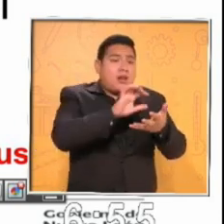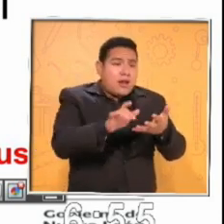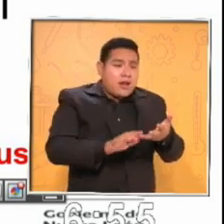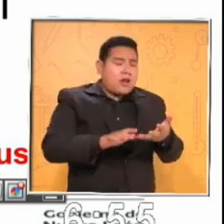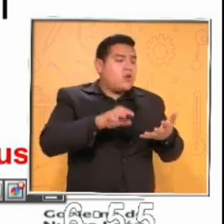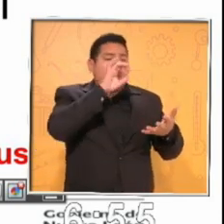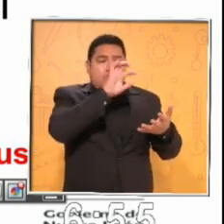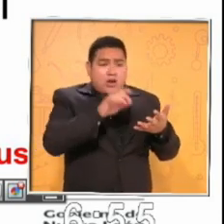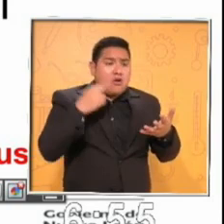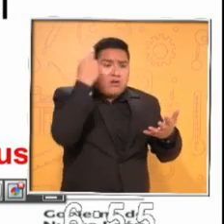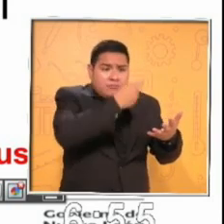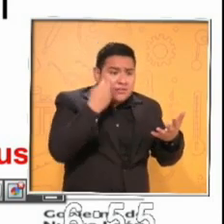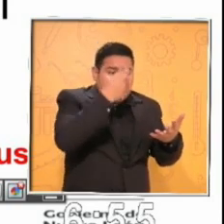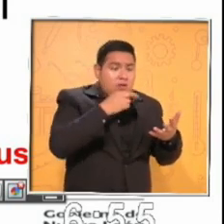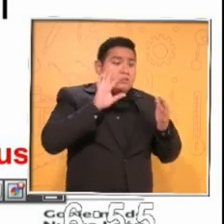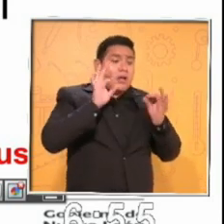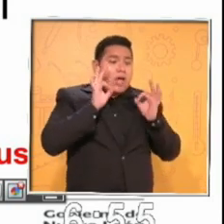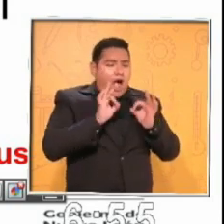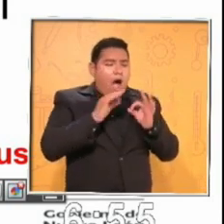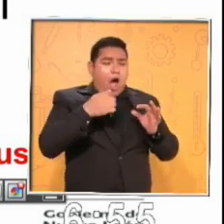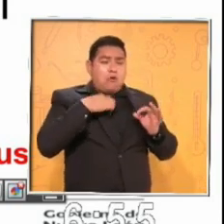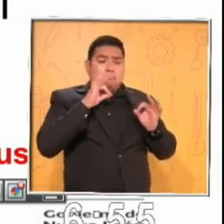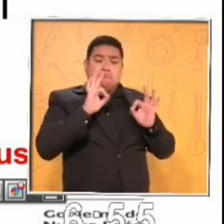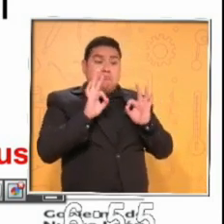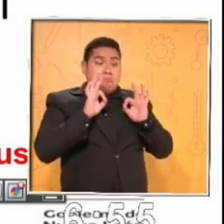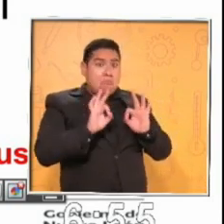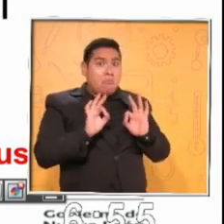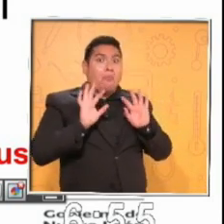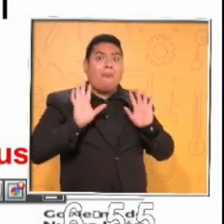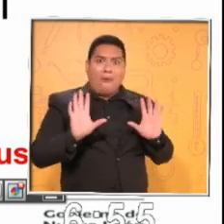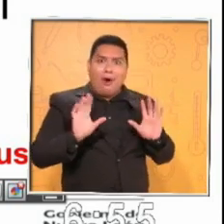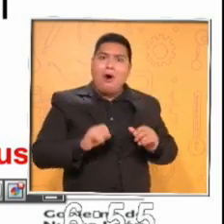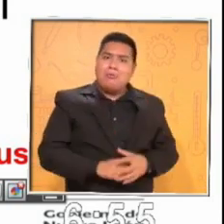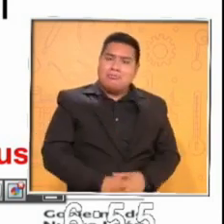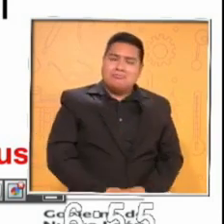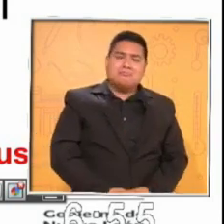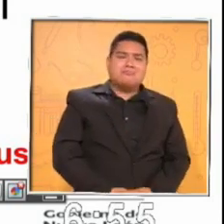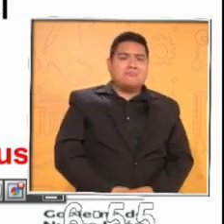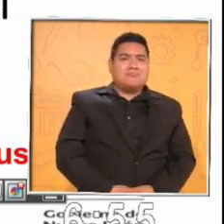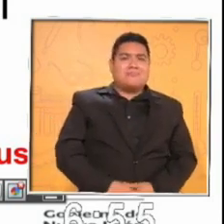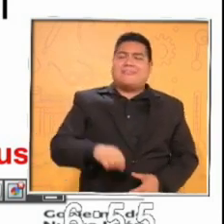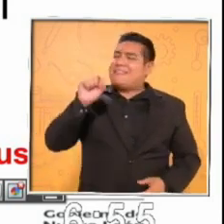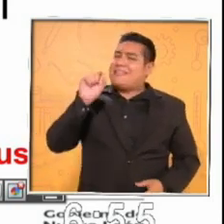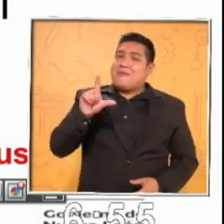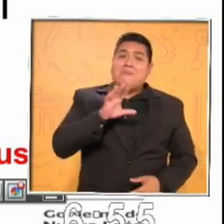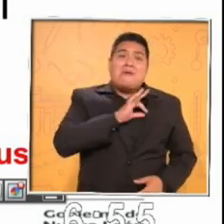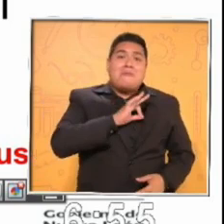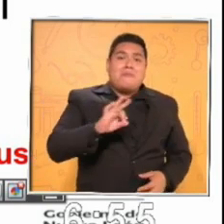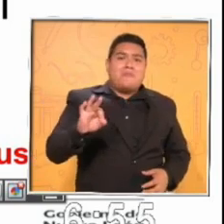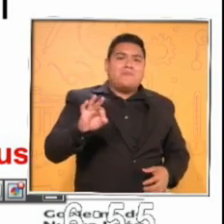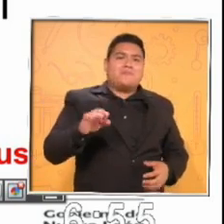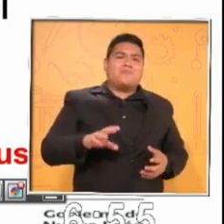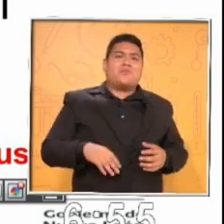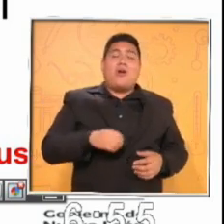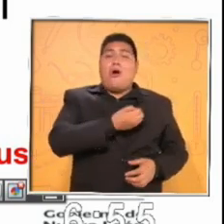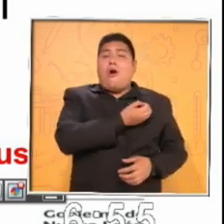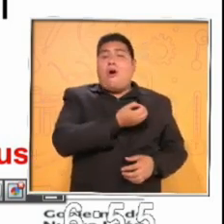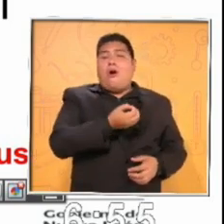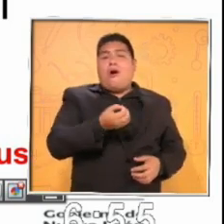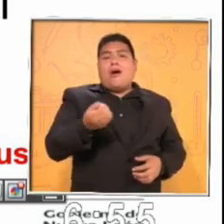que me quede lo más bonito y adecuado y correcto que se pueda. También puedo organizar